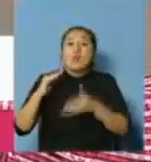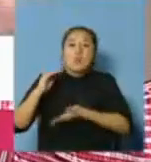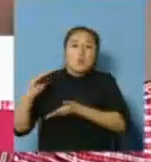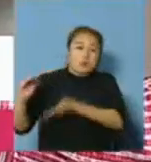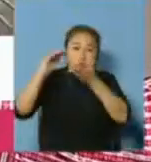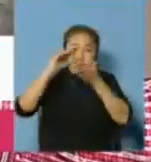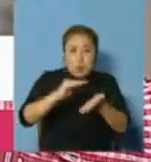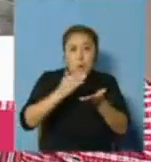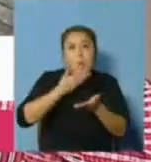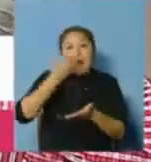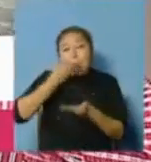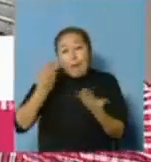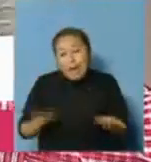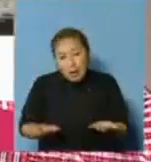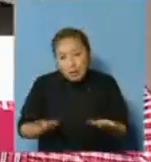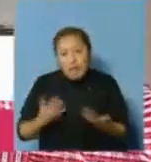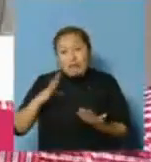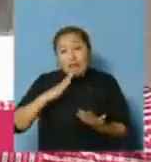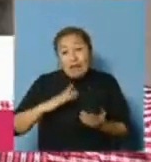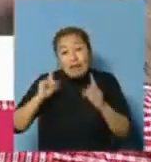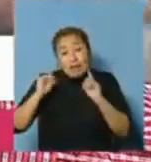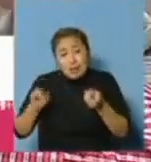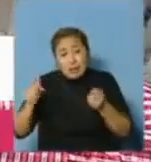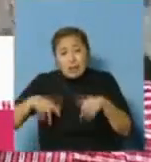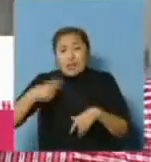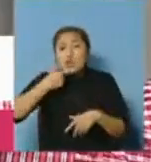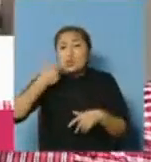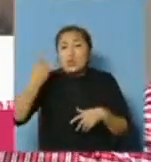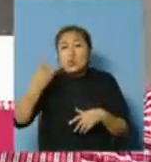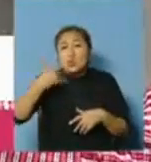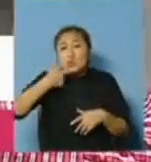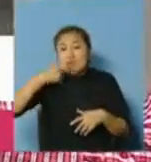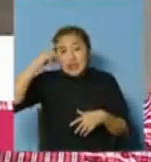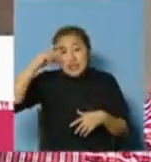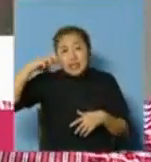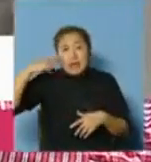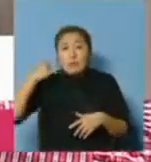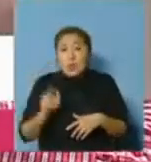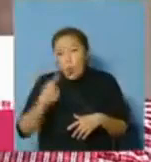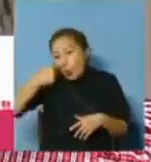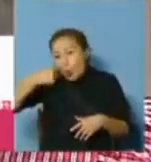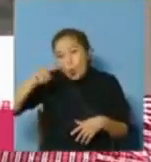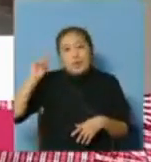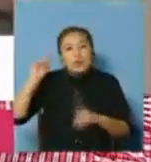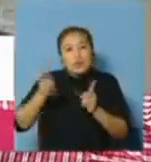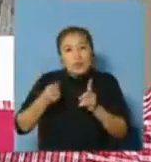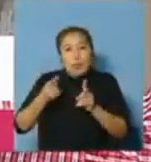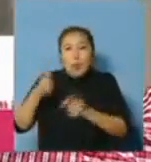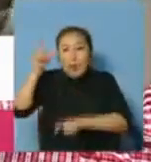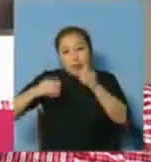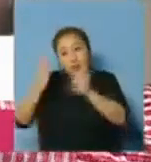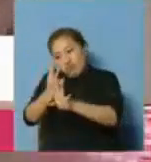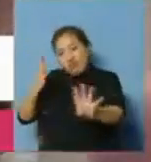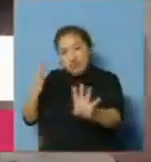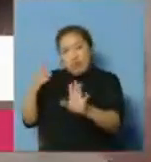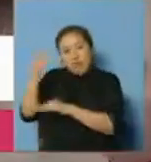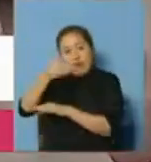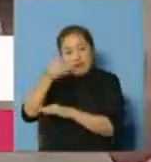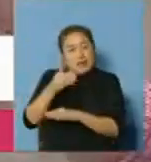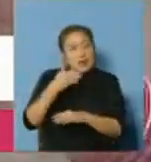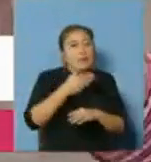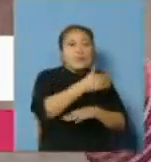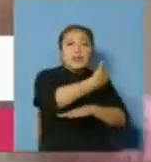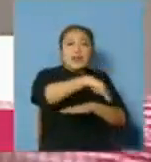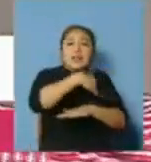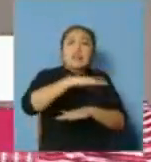importante de hechos también a cada suceso como siempre a último momento están viniendo mucha gente gorrita y